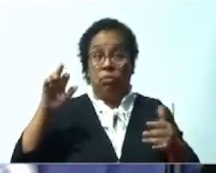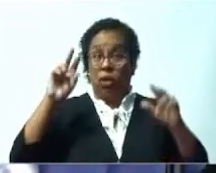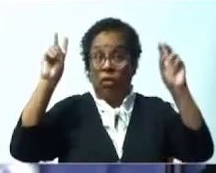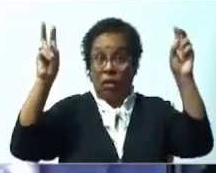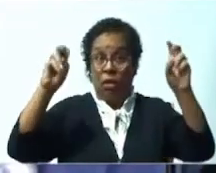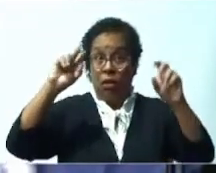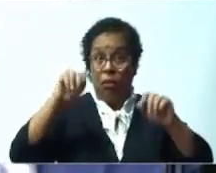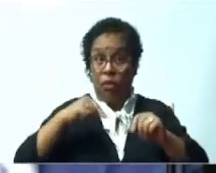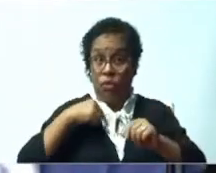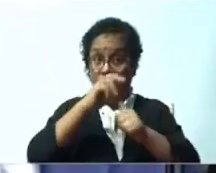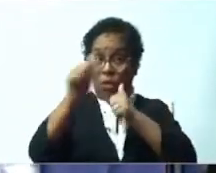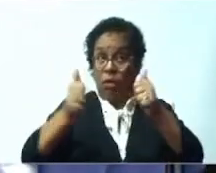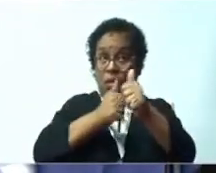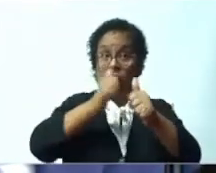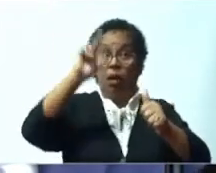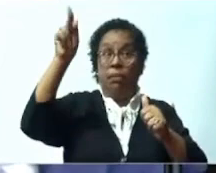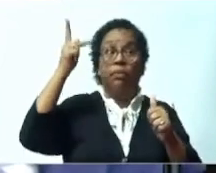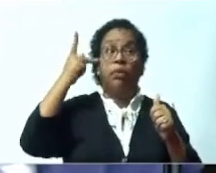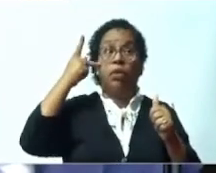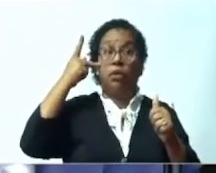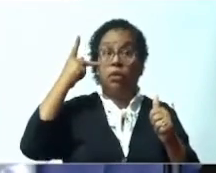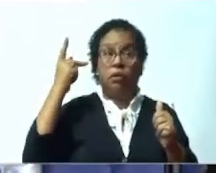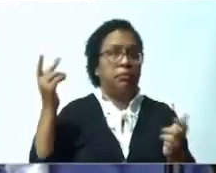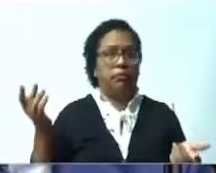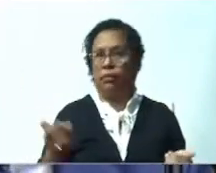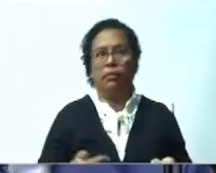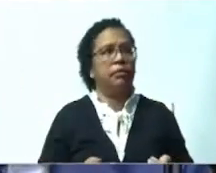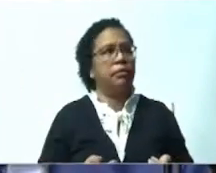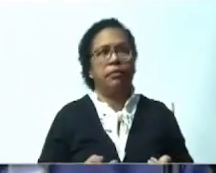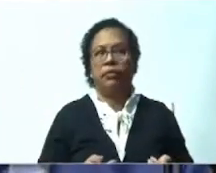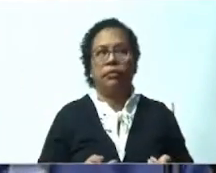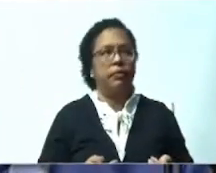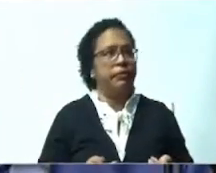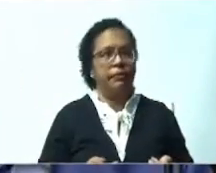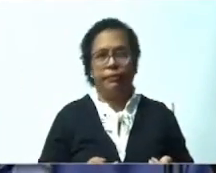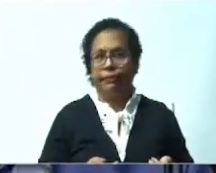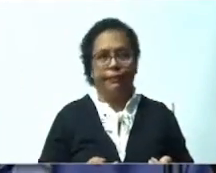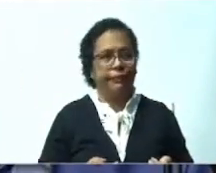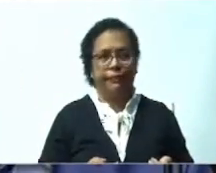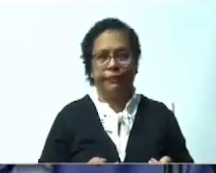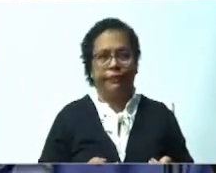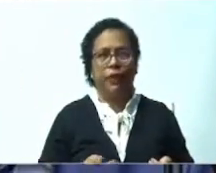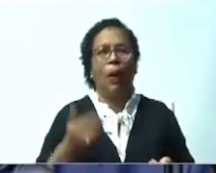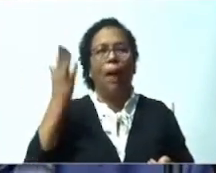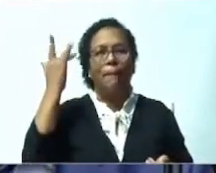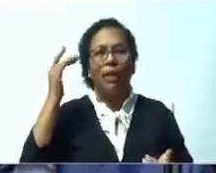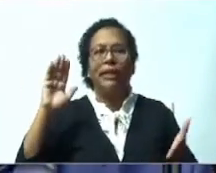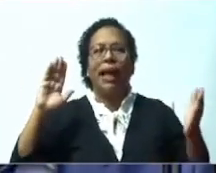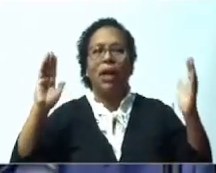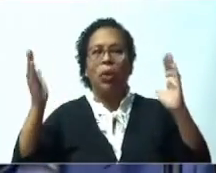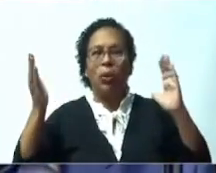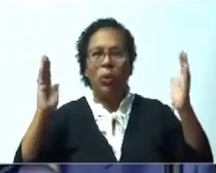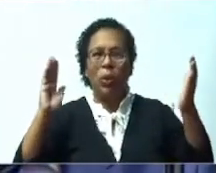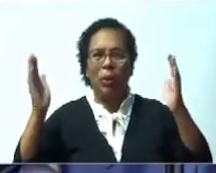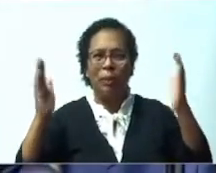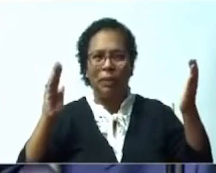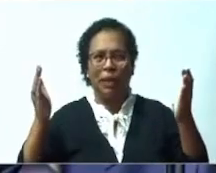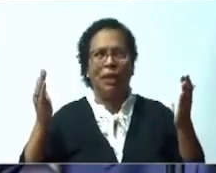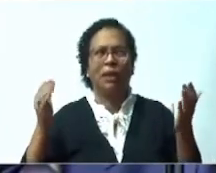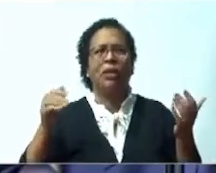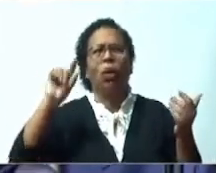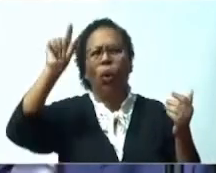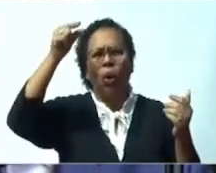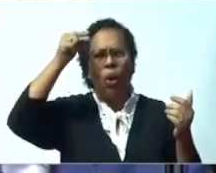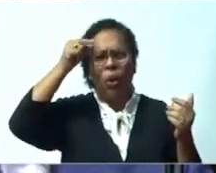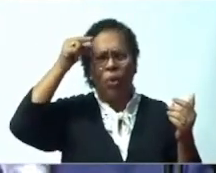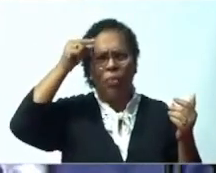tema, porque ahorita se estaba comparando en qué gobierno se había hecho una cosa. Yo estoy